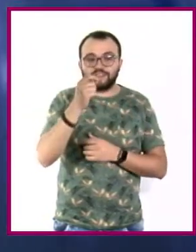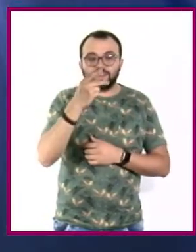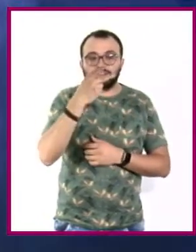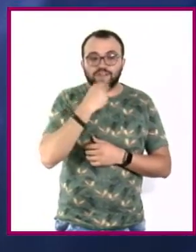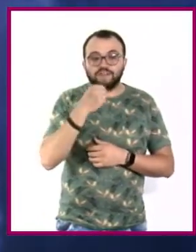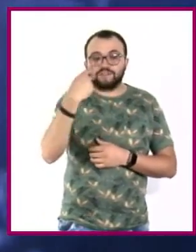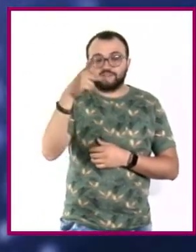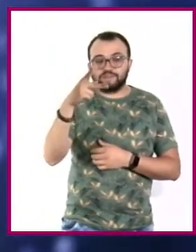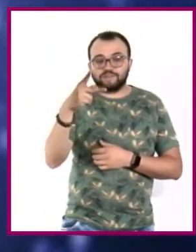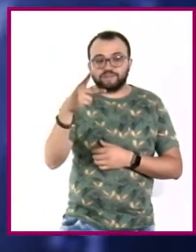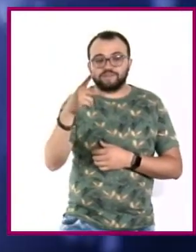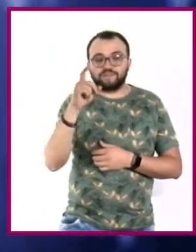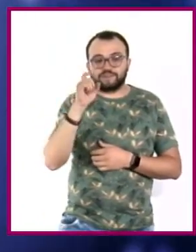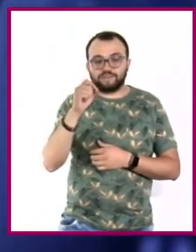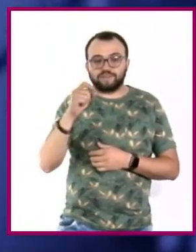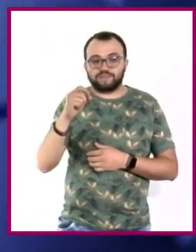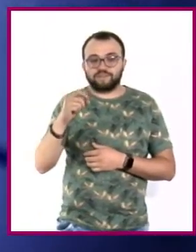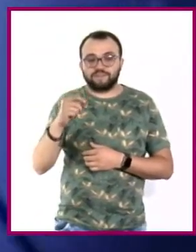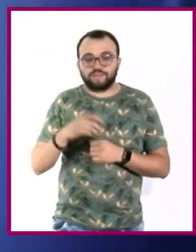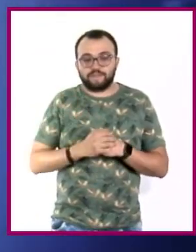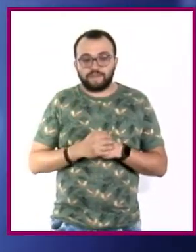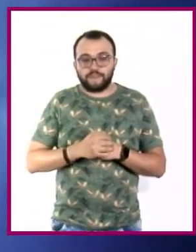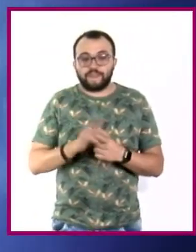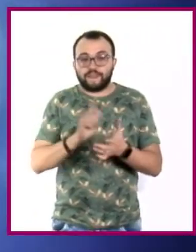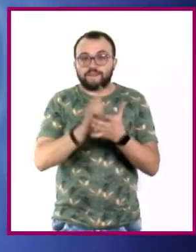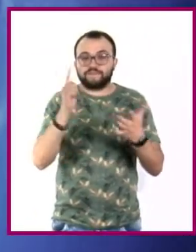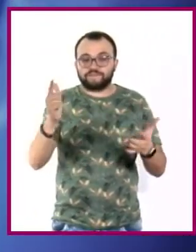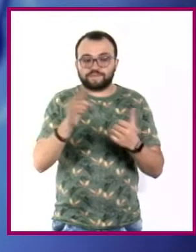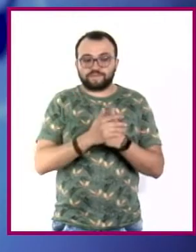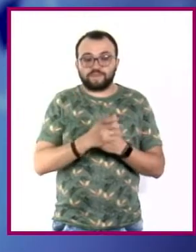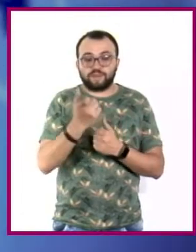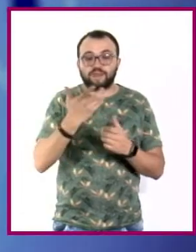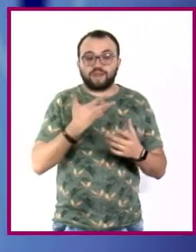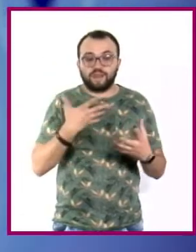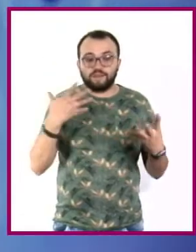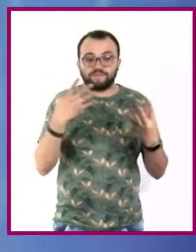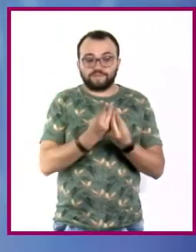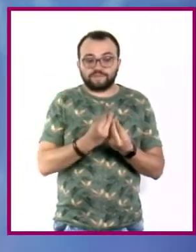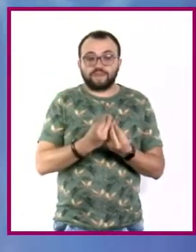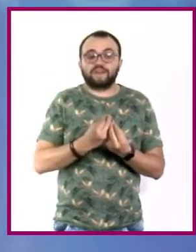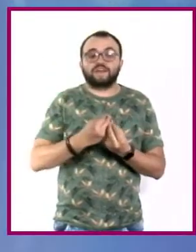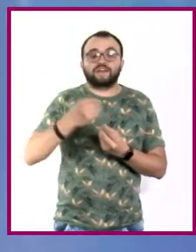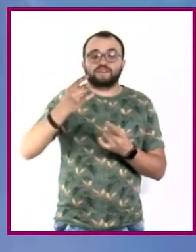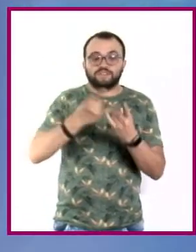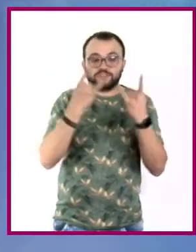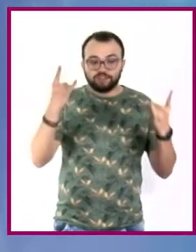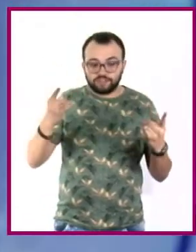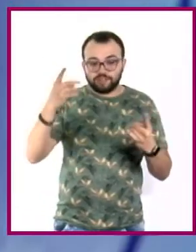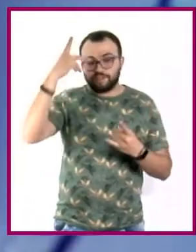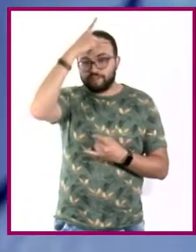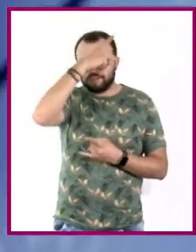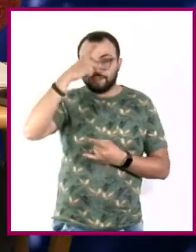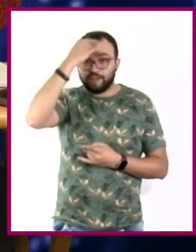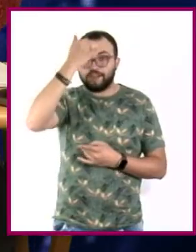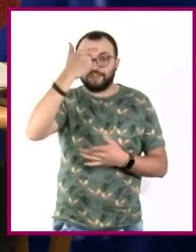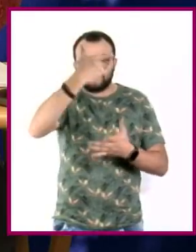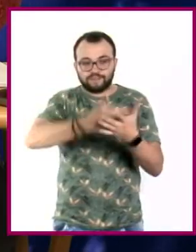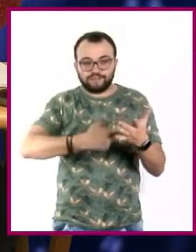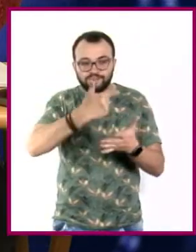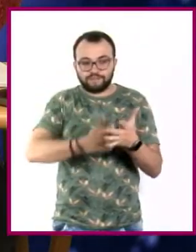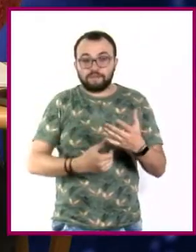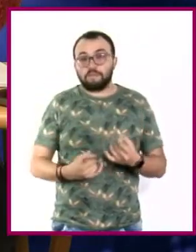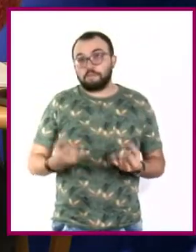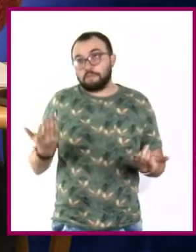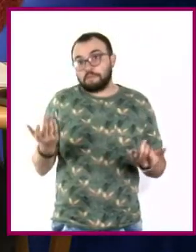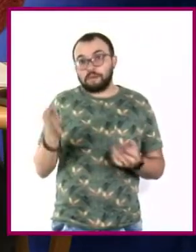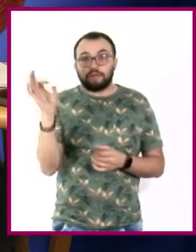en su trilogía de la Fundación. Una ciencia que reúne la historia, la psicología y la estadística. Pues igual y en